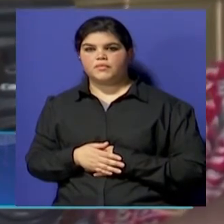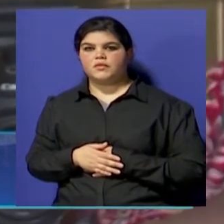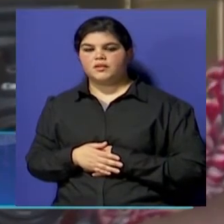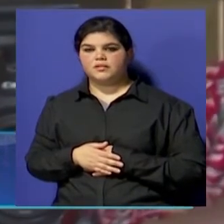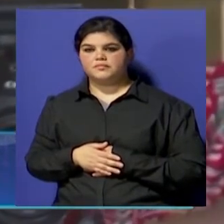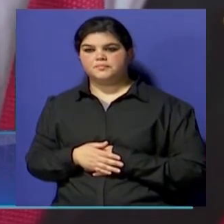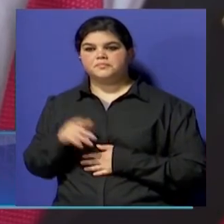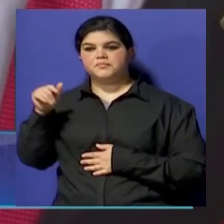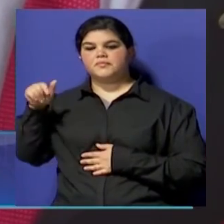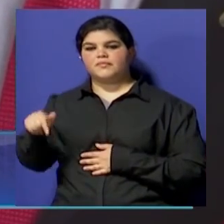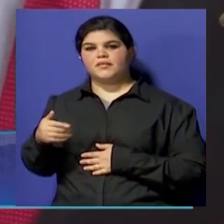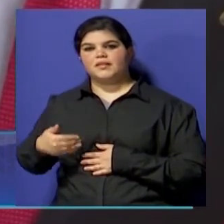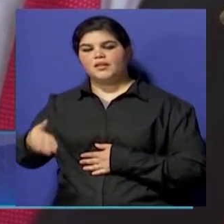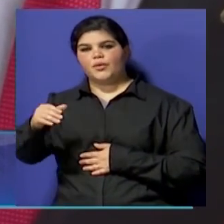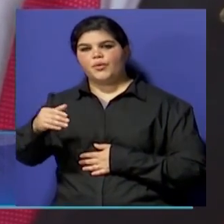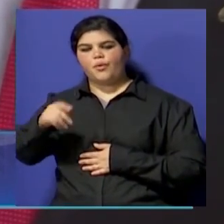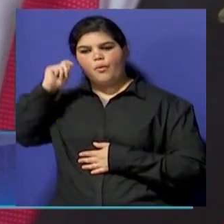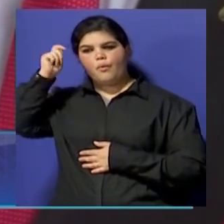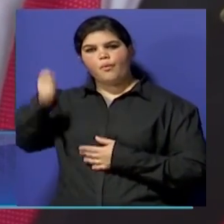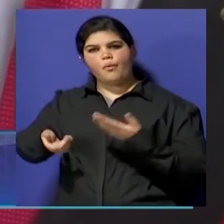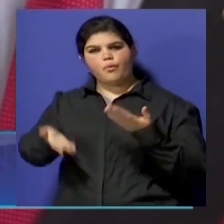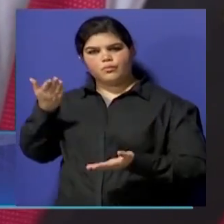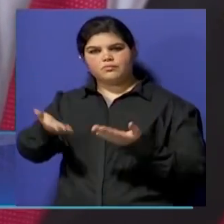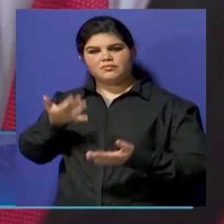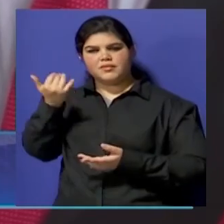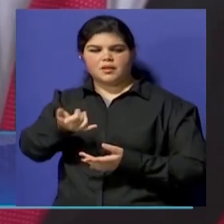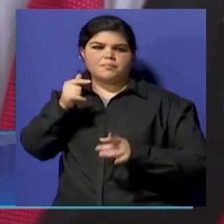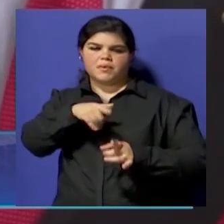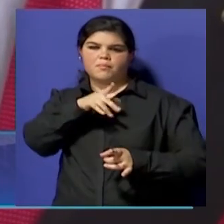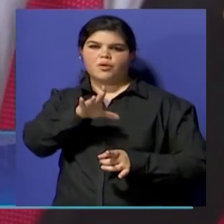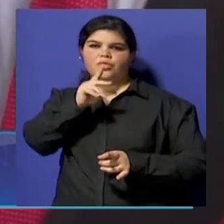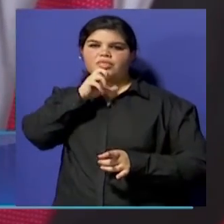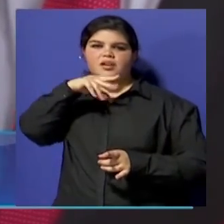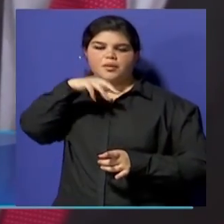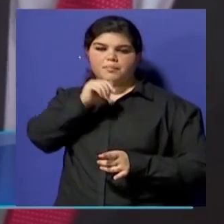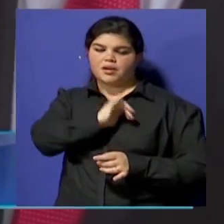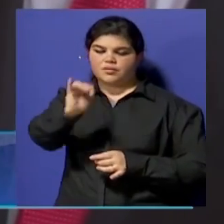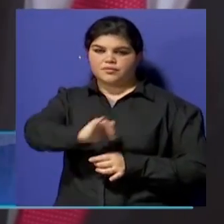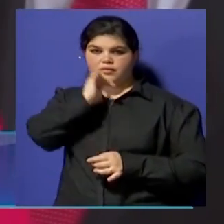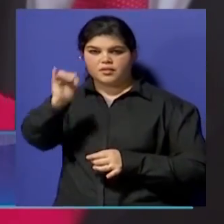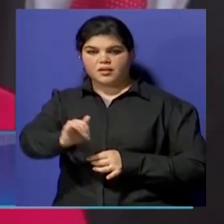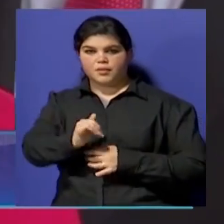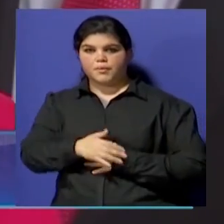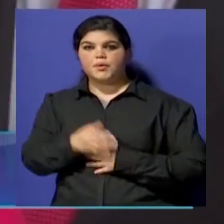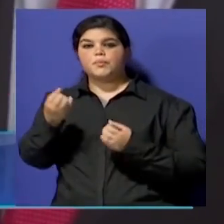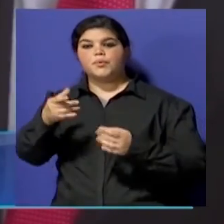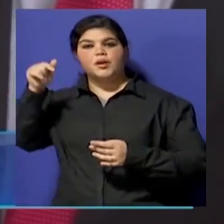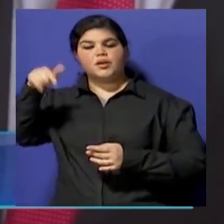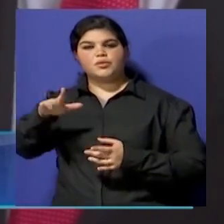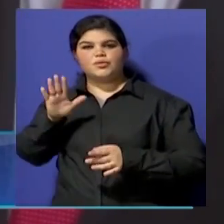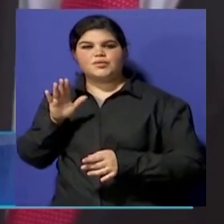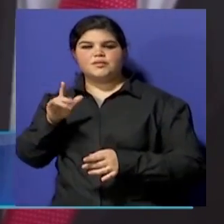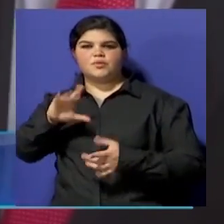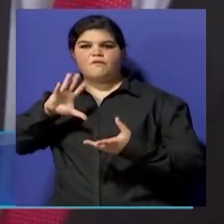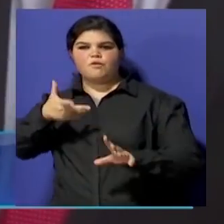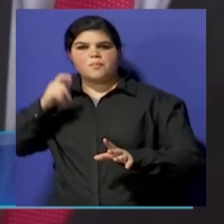a derrota o a injusticia, como dijo Dilma, en el campo político, pero tiene una victoria desde el punto de vista jurídico que